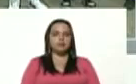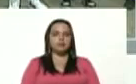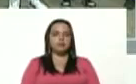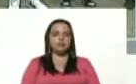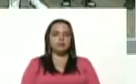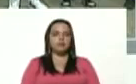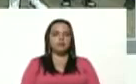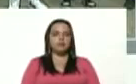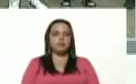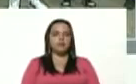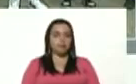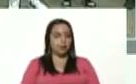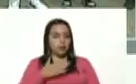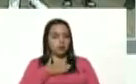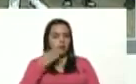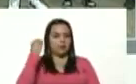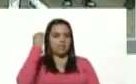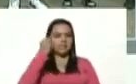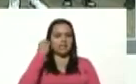Yo ahorita estaba pensando en Darío.